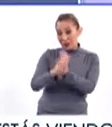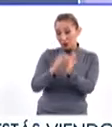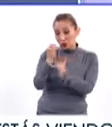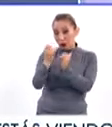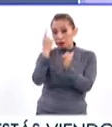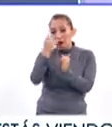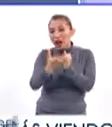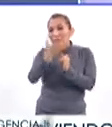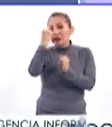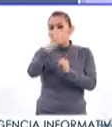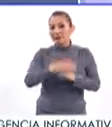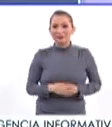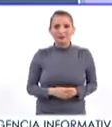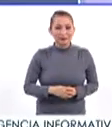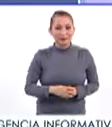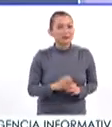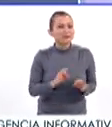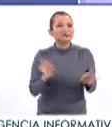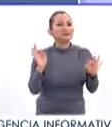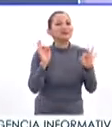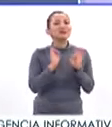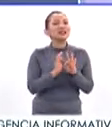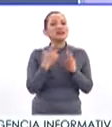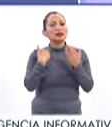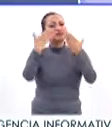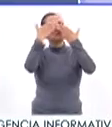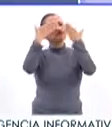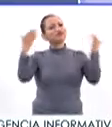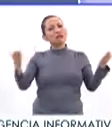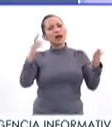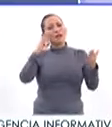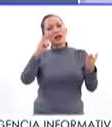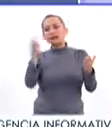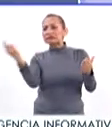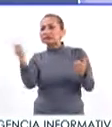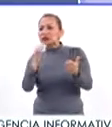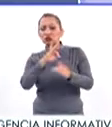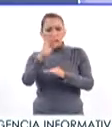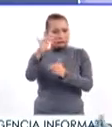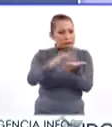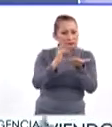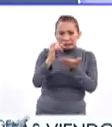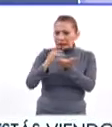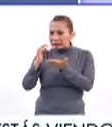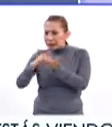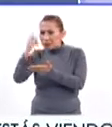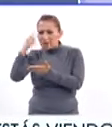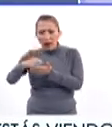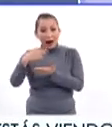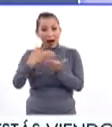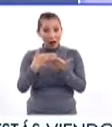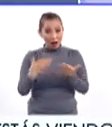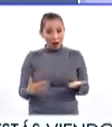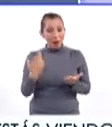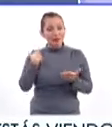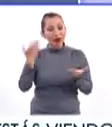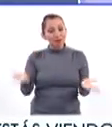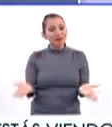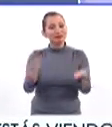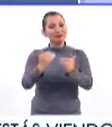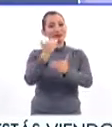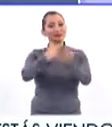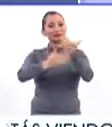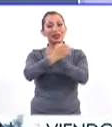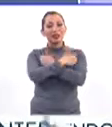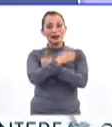videojuegos para el aprendizaje. Lo importante es estar abiertos a echar mano de todas las herramientas disponibles en nuestra era para propiciar el